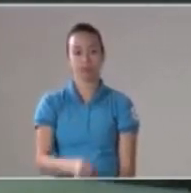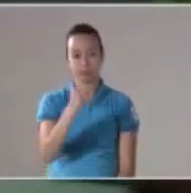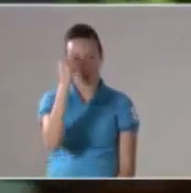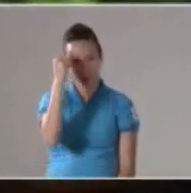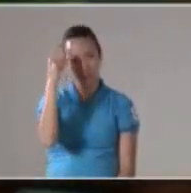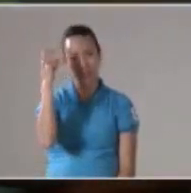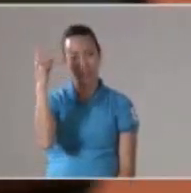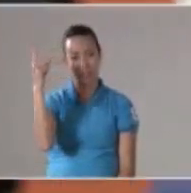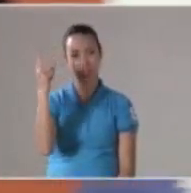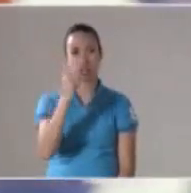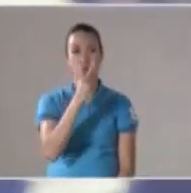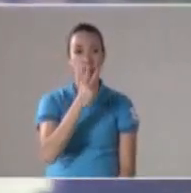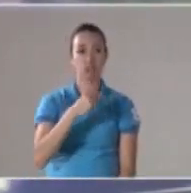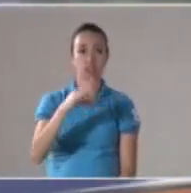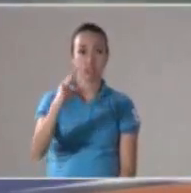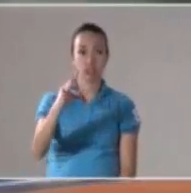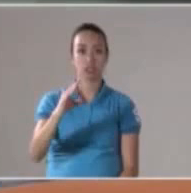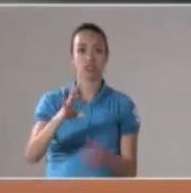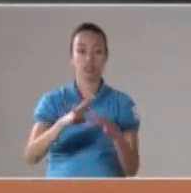Imagínense los hijos de Judas.